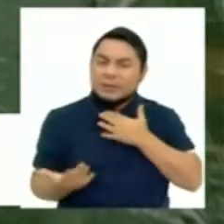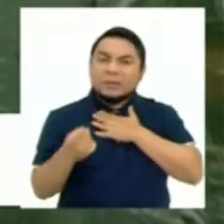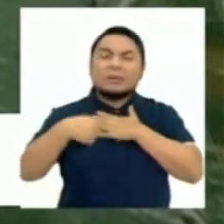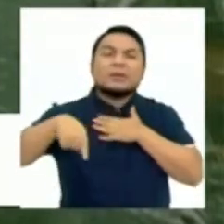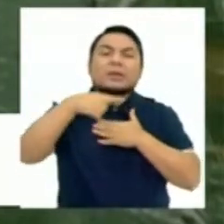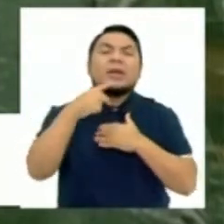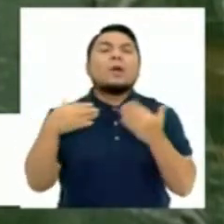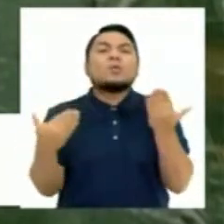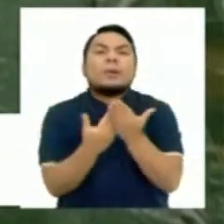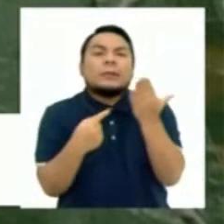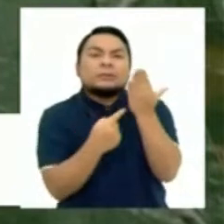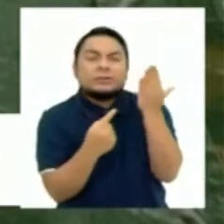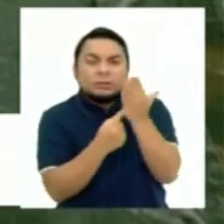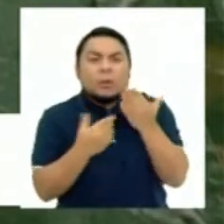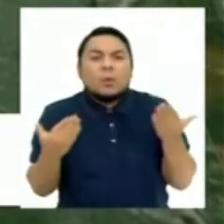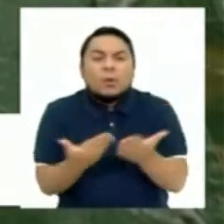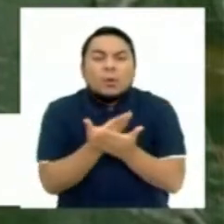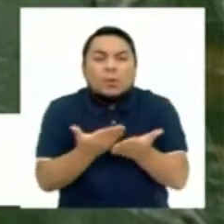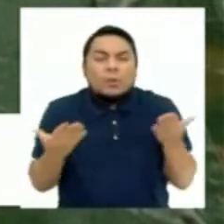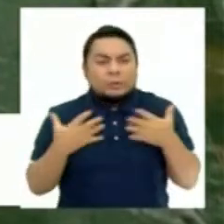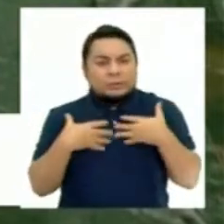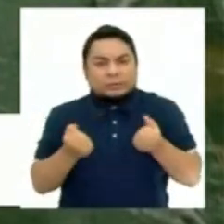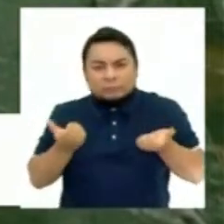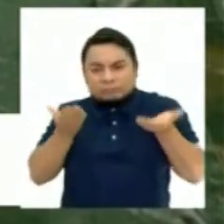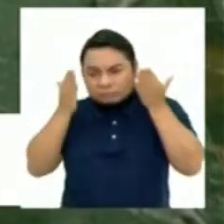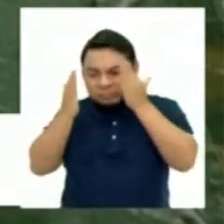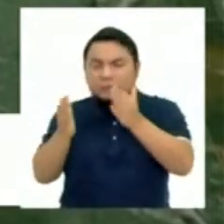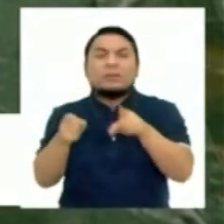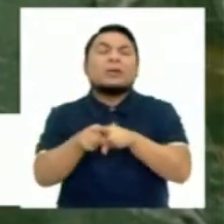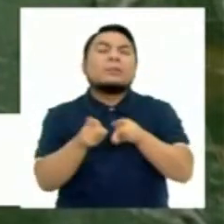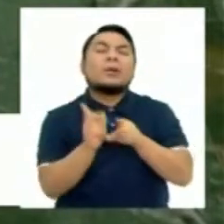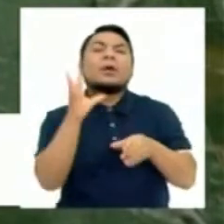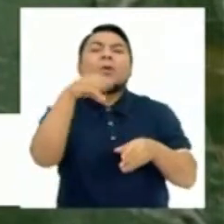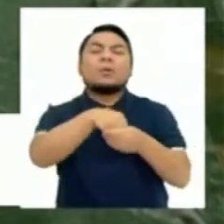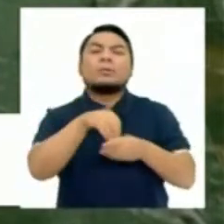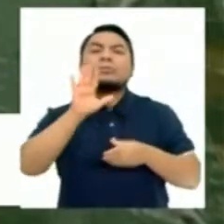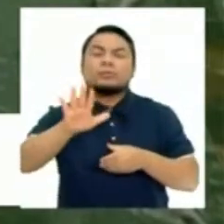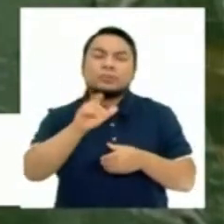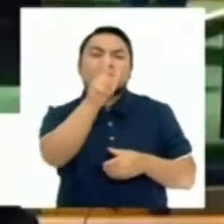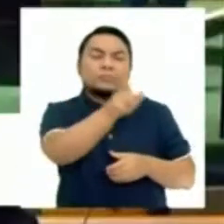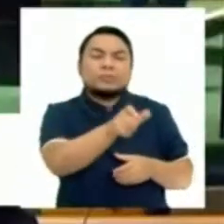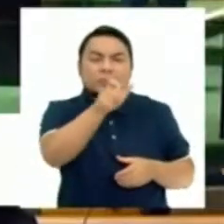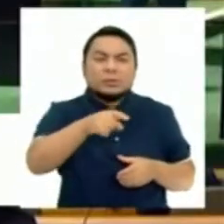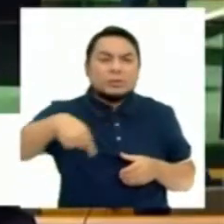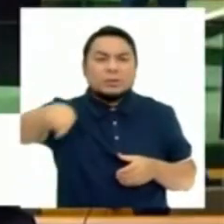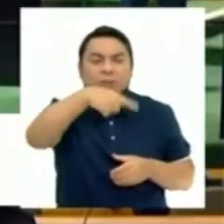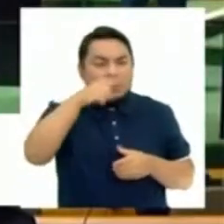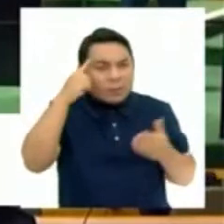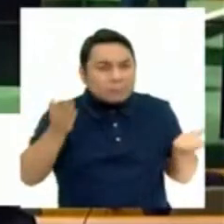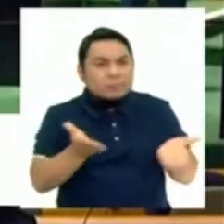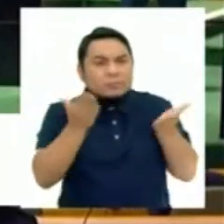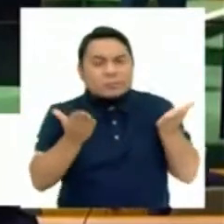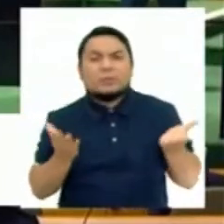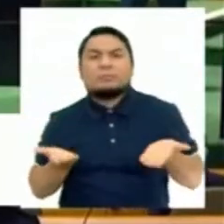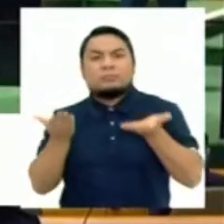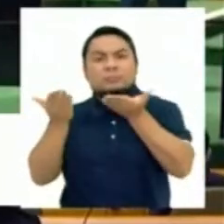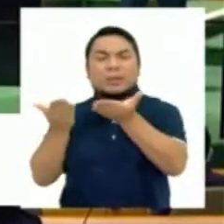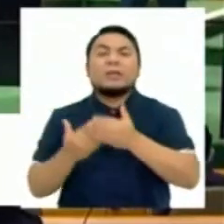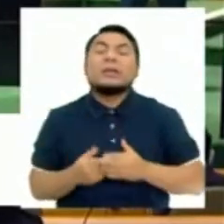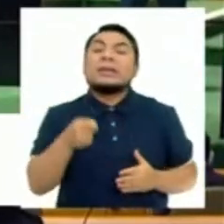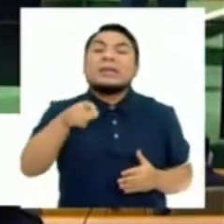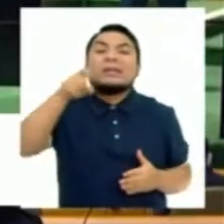a las tecnologías y productos sanitarios, incluidos sus competentes y precursores que